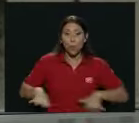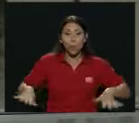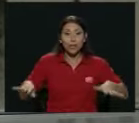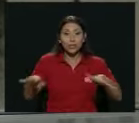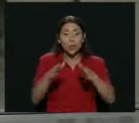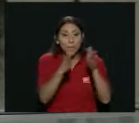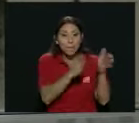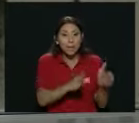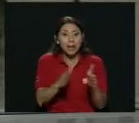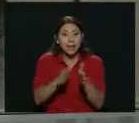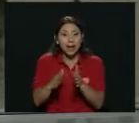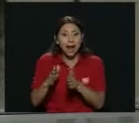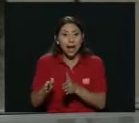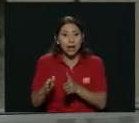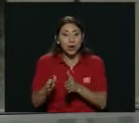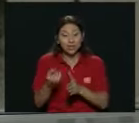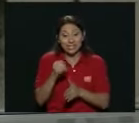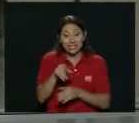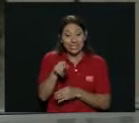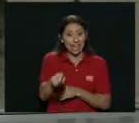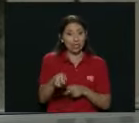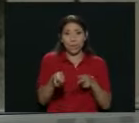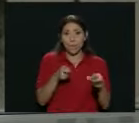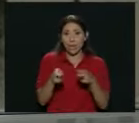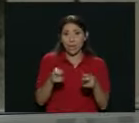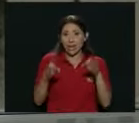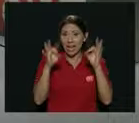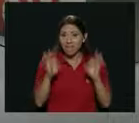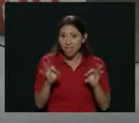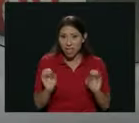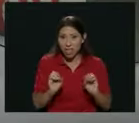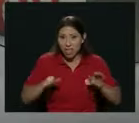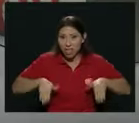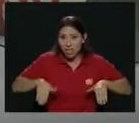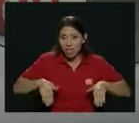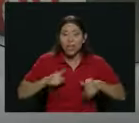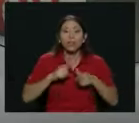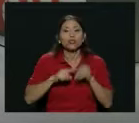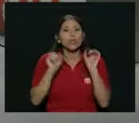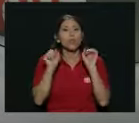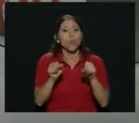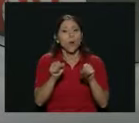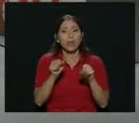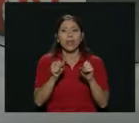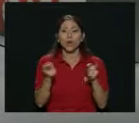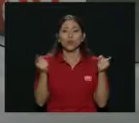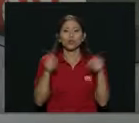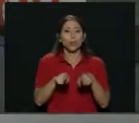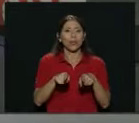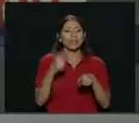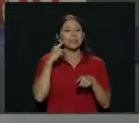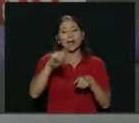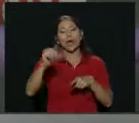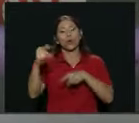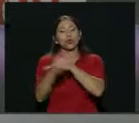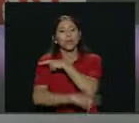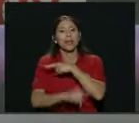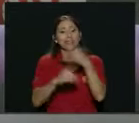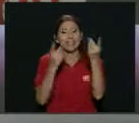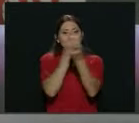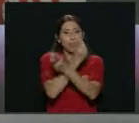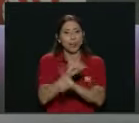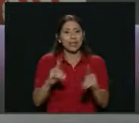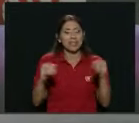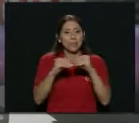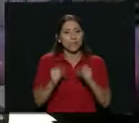de cara a un fenómeno que cuando no se maneja bien puede tener consecuencias muy severas para las democracias, incluso democracias mucho más sólidas